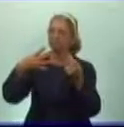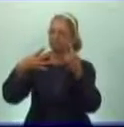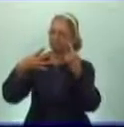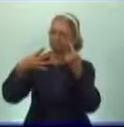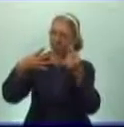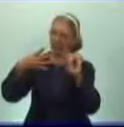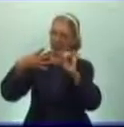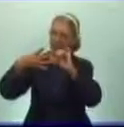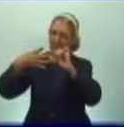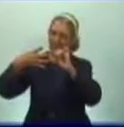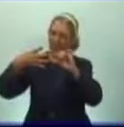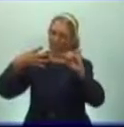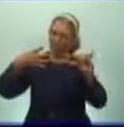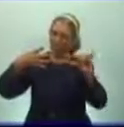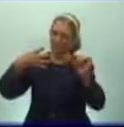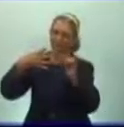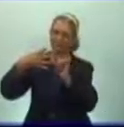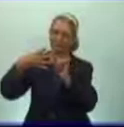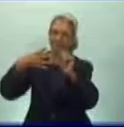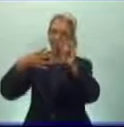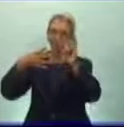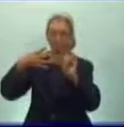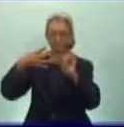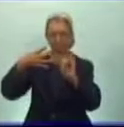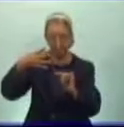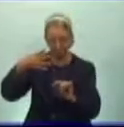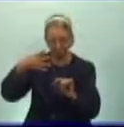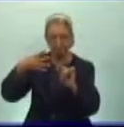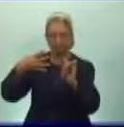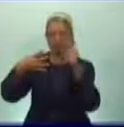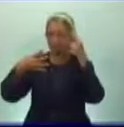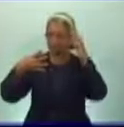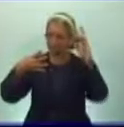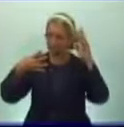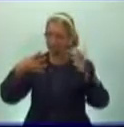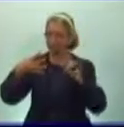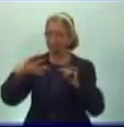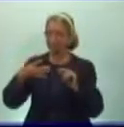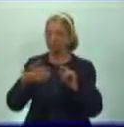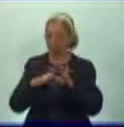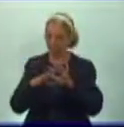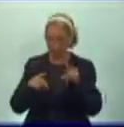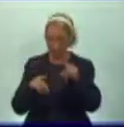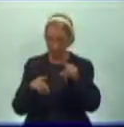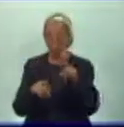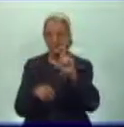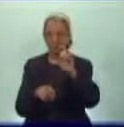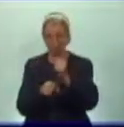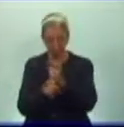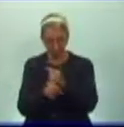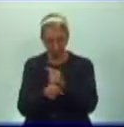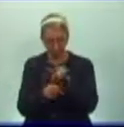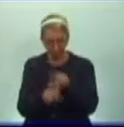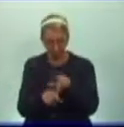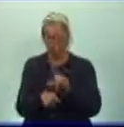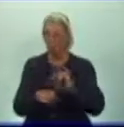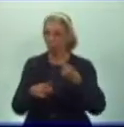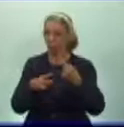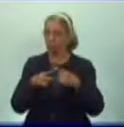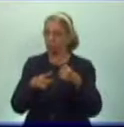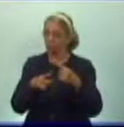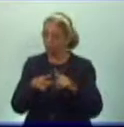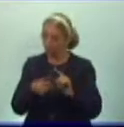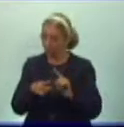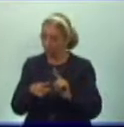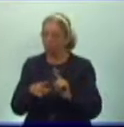además escribir el mes que falta. Pero vamos a realizar otras actividades. Esta ustedes la tienen ahí en su cuaderno. Vamos a realizar otras